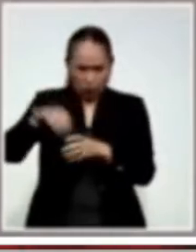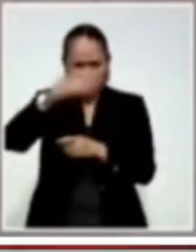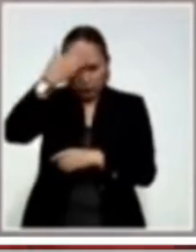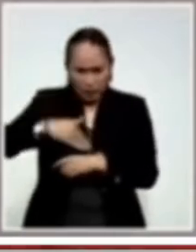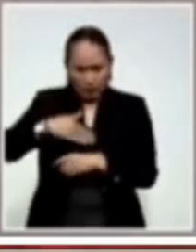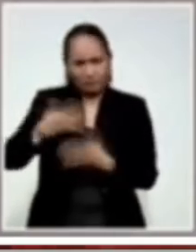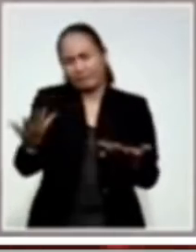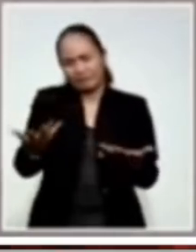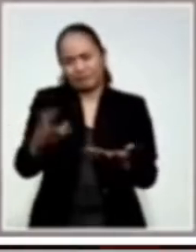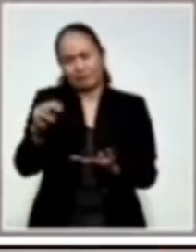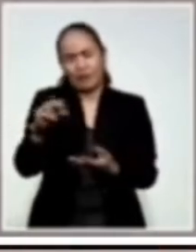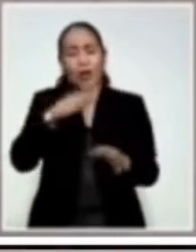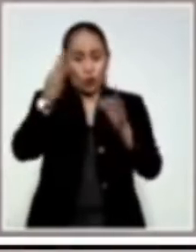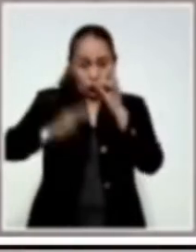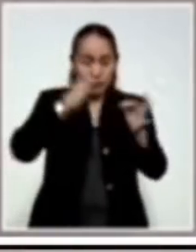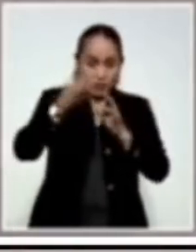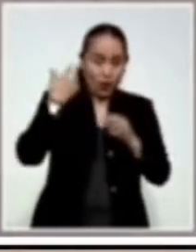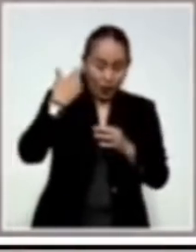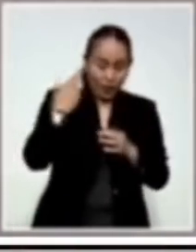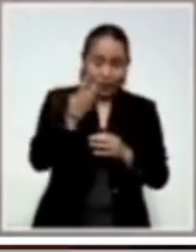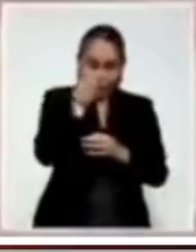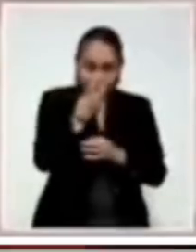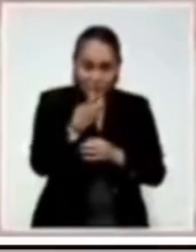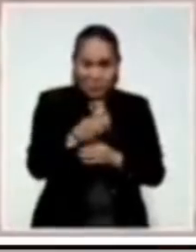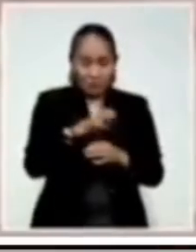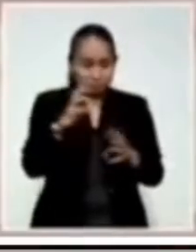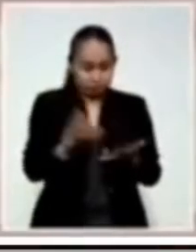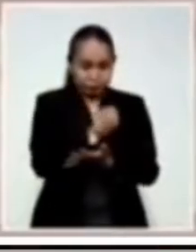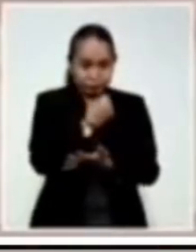en los noticieros de radio. Para